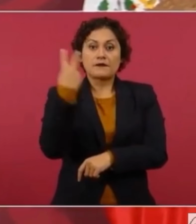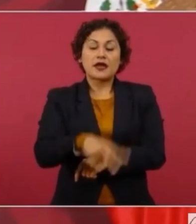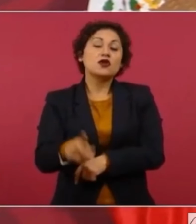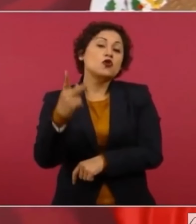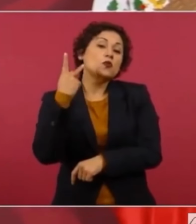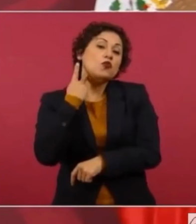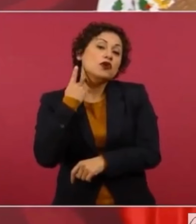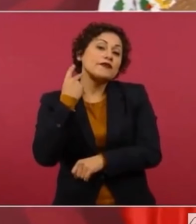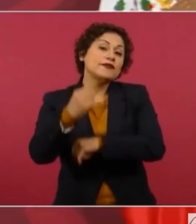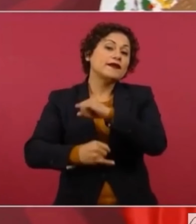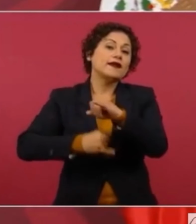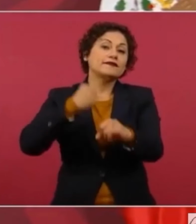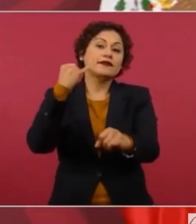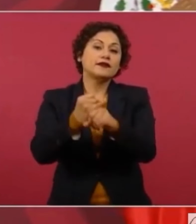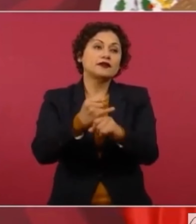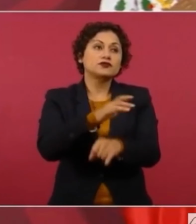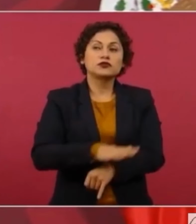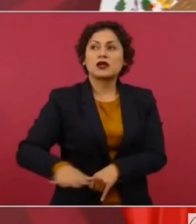todos lados.